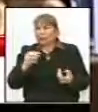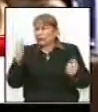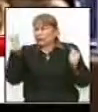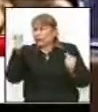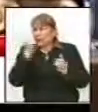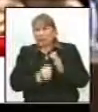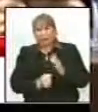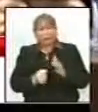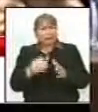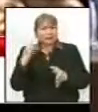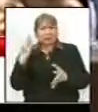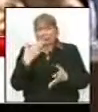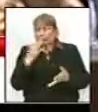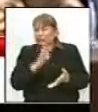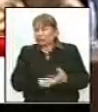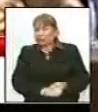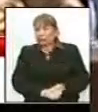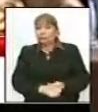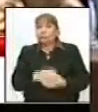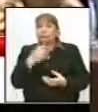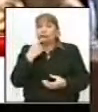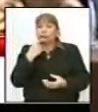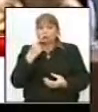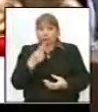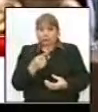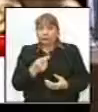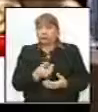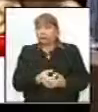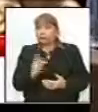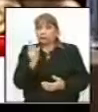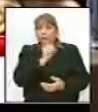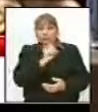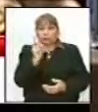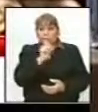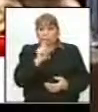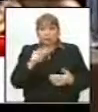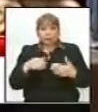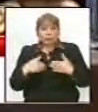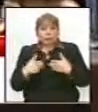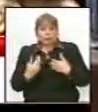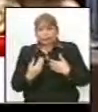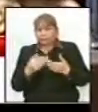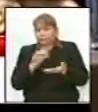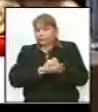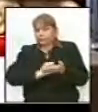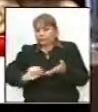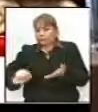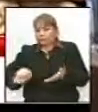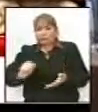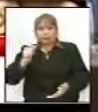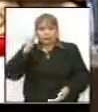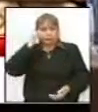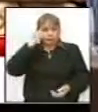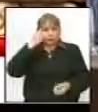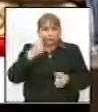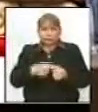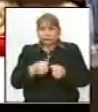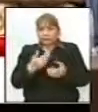mundo occidental. Y eso no puede deshacerse de la memoria de los